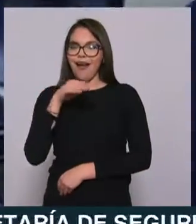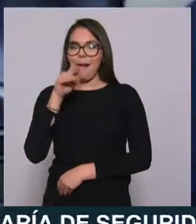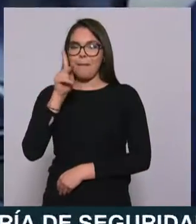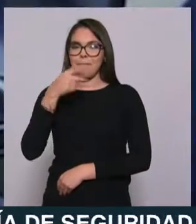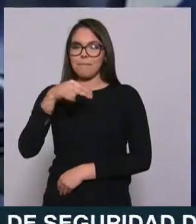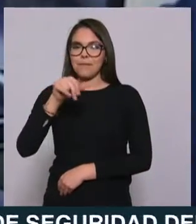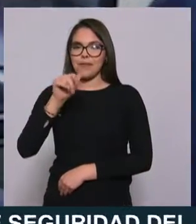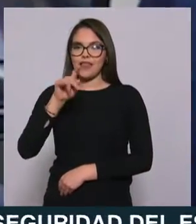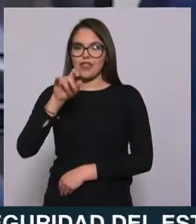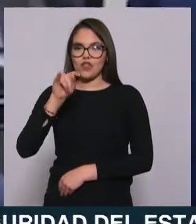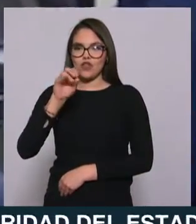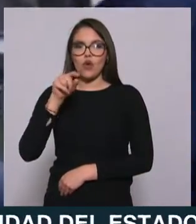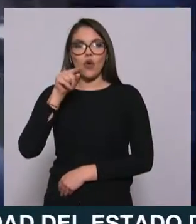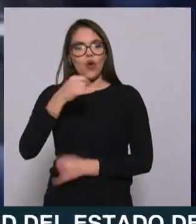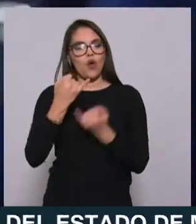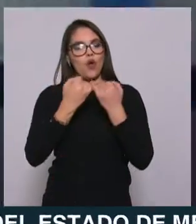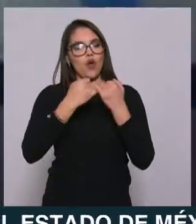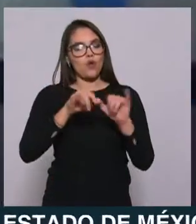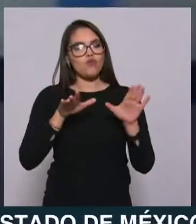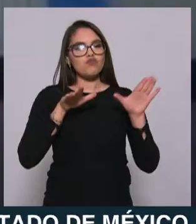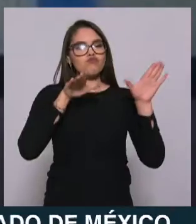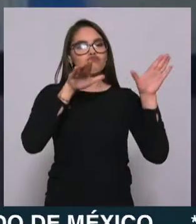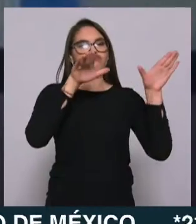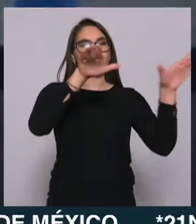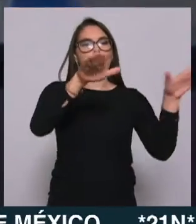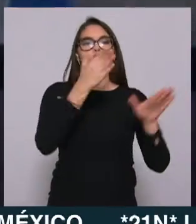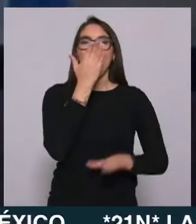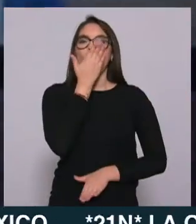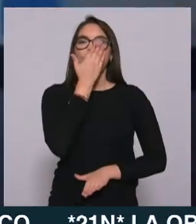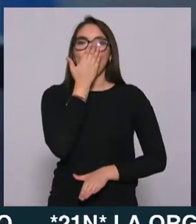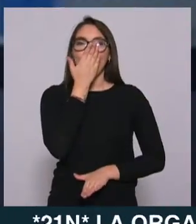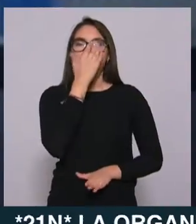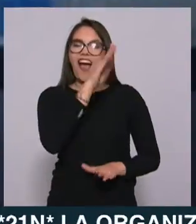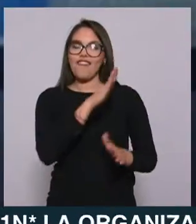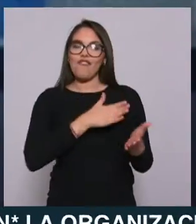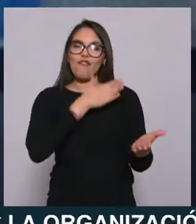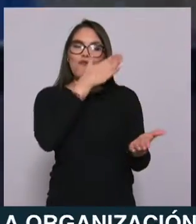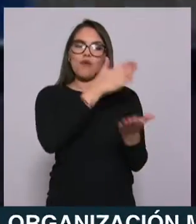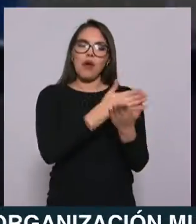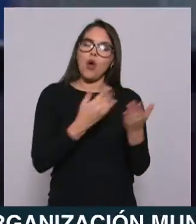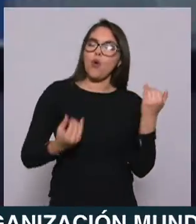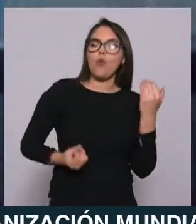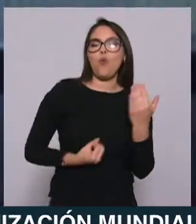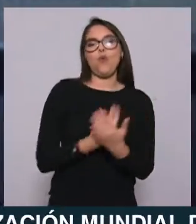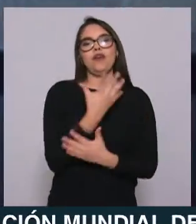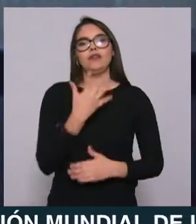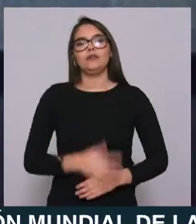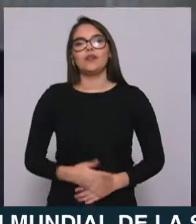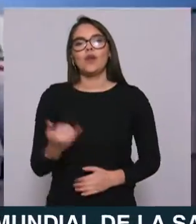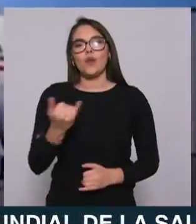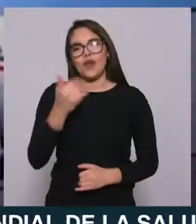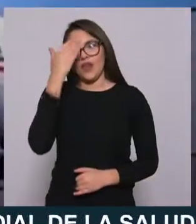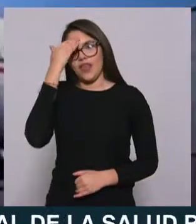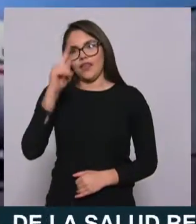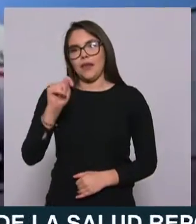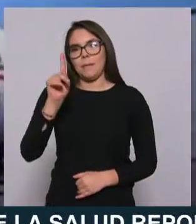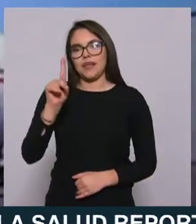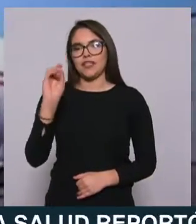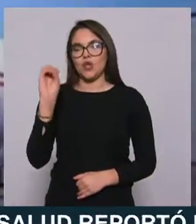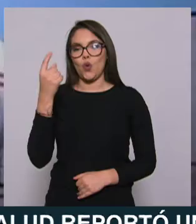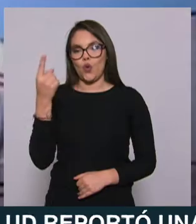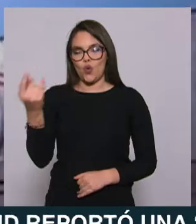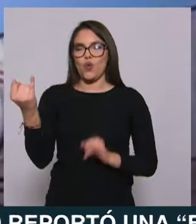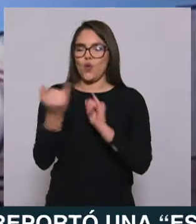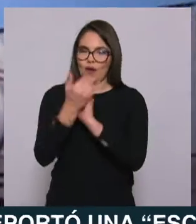a Hermosillo, Sonora, el 10 de febrero de 2016. Conocido también como TP-01, es considerada la